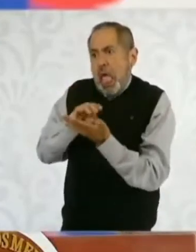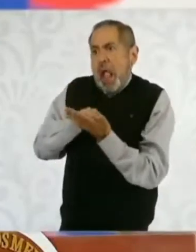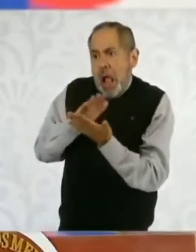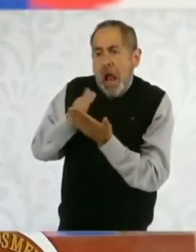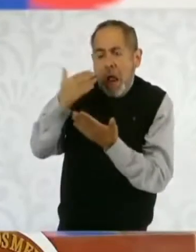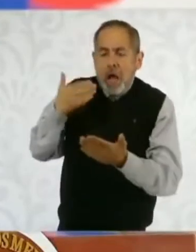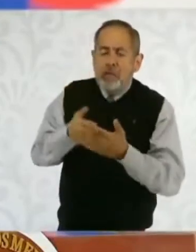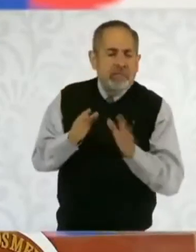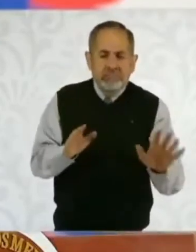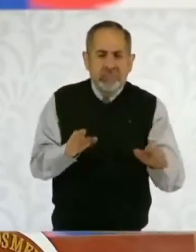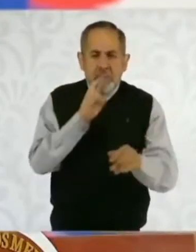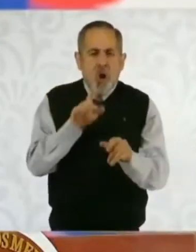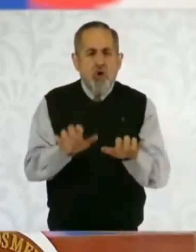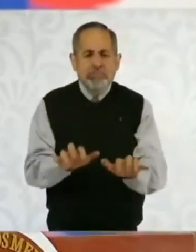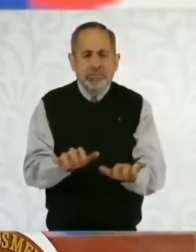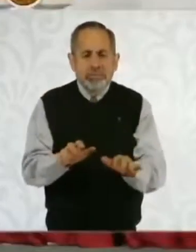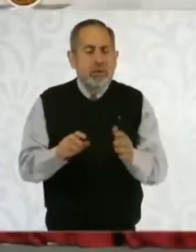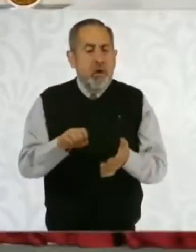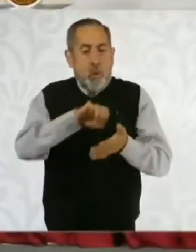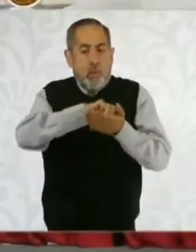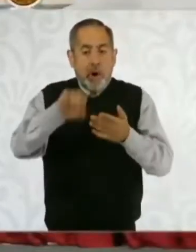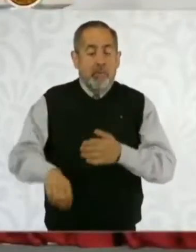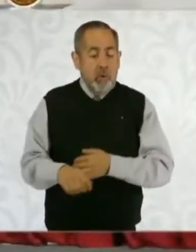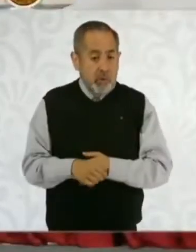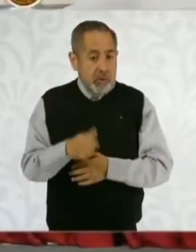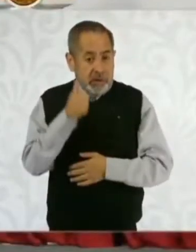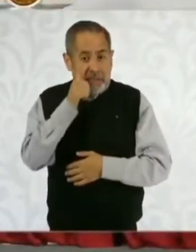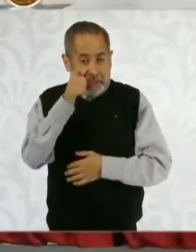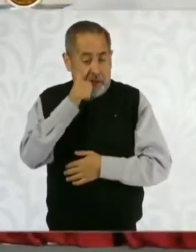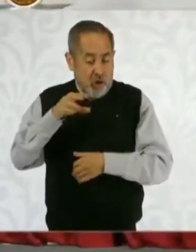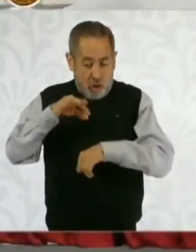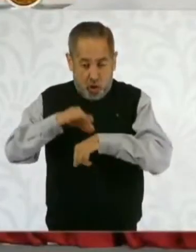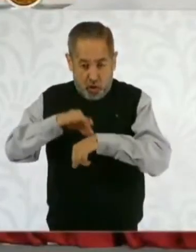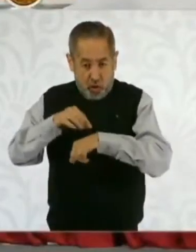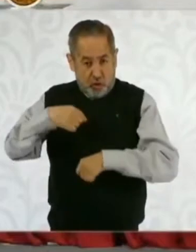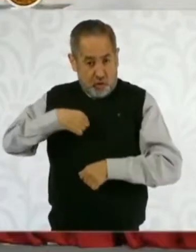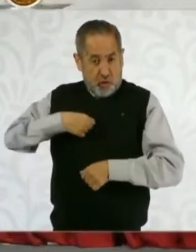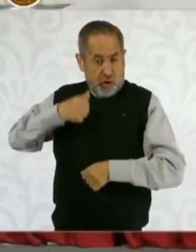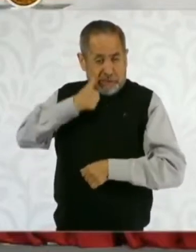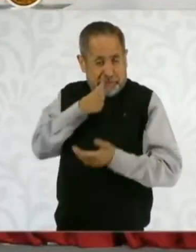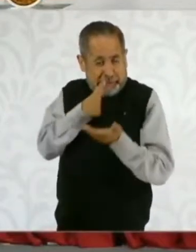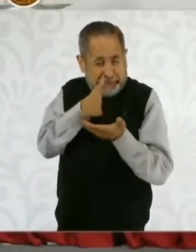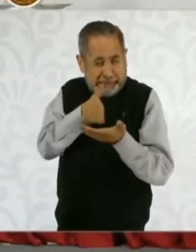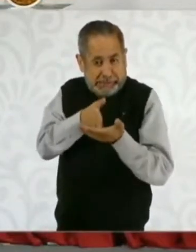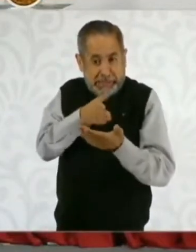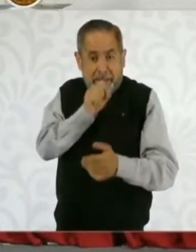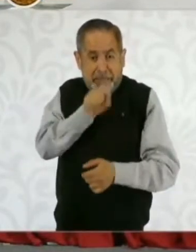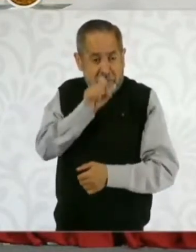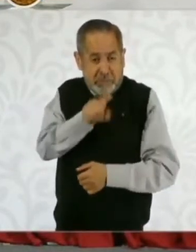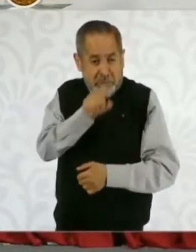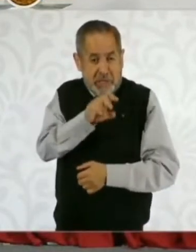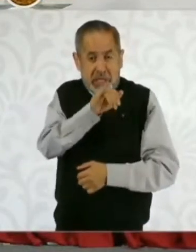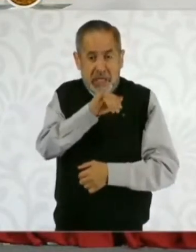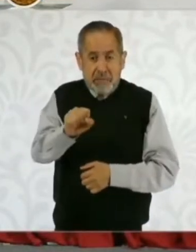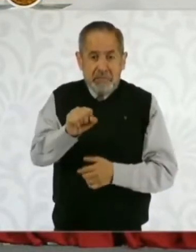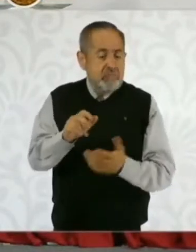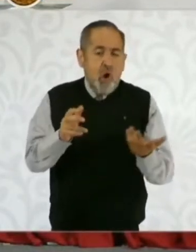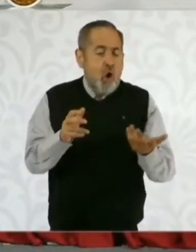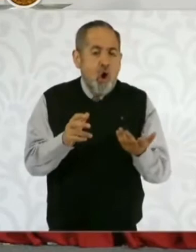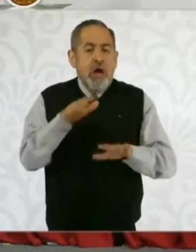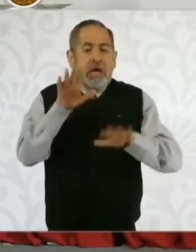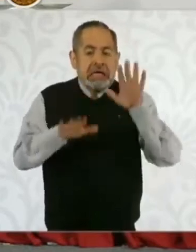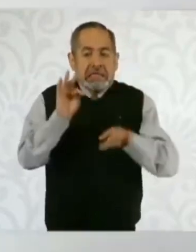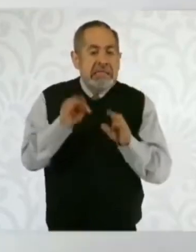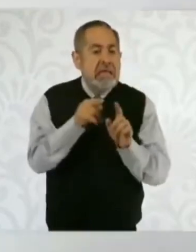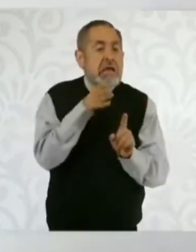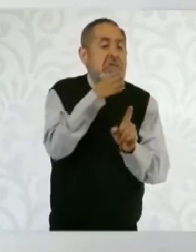a la atención, es decir, una persona no va a acudir siempre al mismo lugar, a una unidad de medicina familiar, por ejemplo, en el IMSS. Es probable que necesite